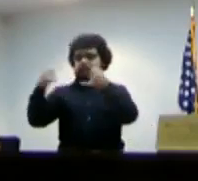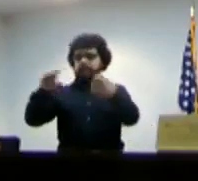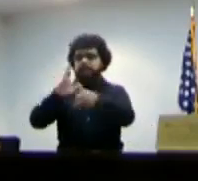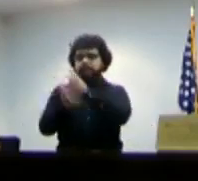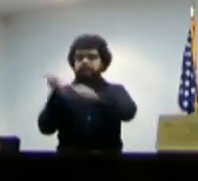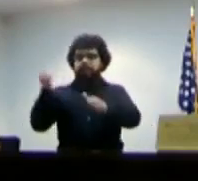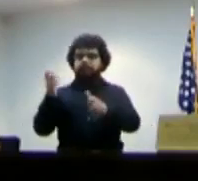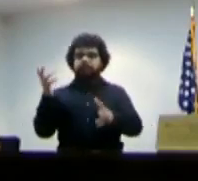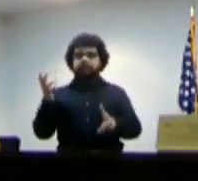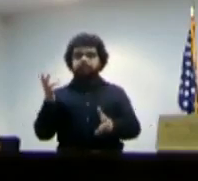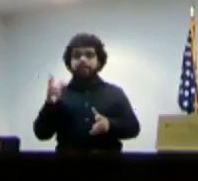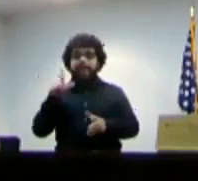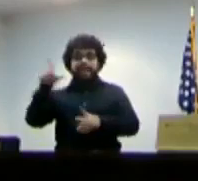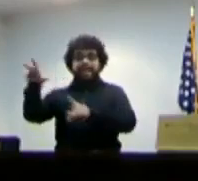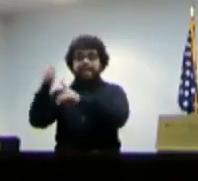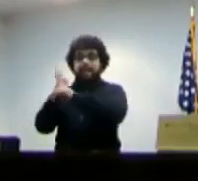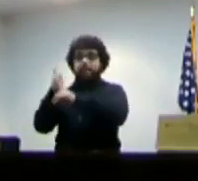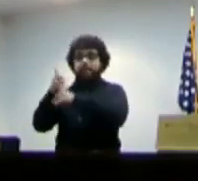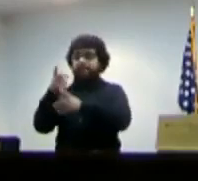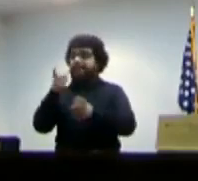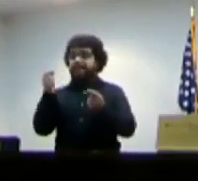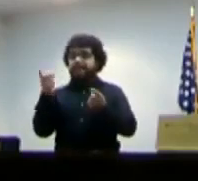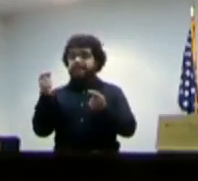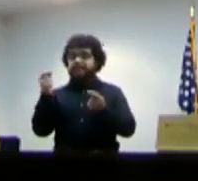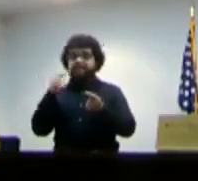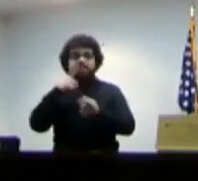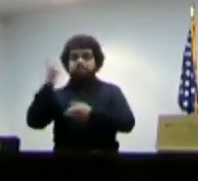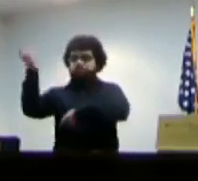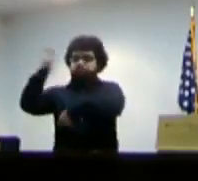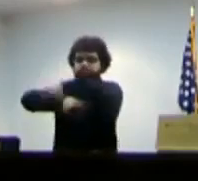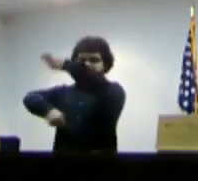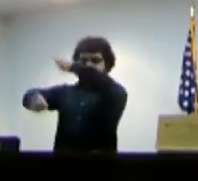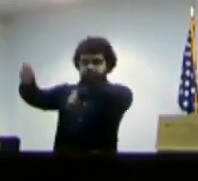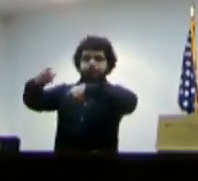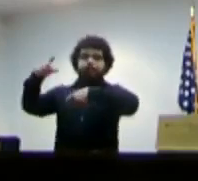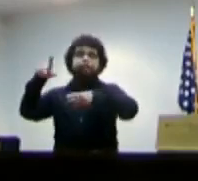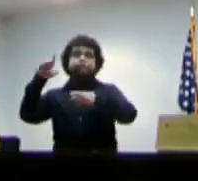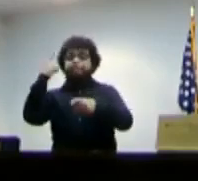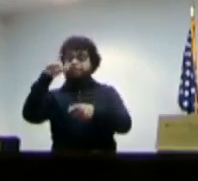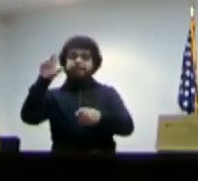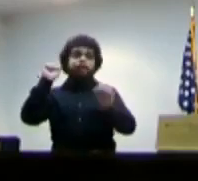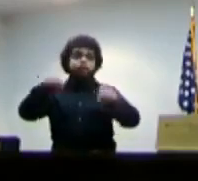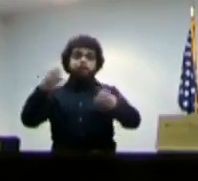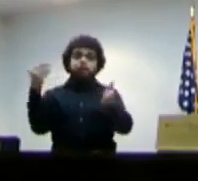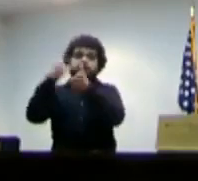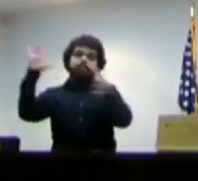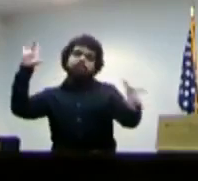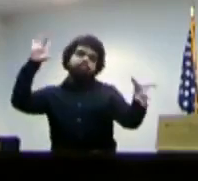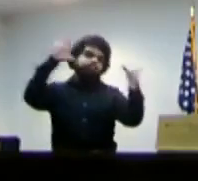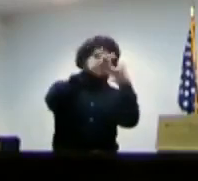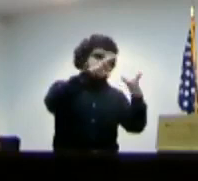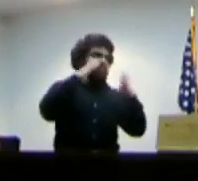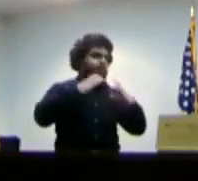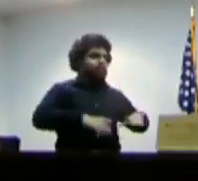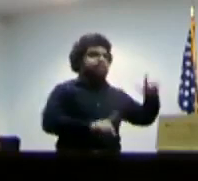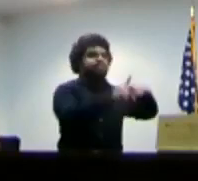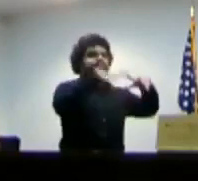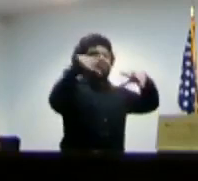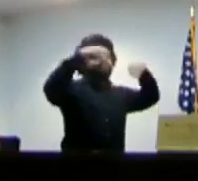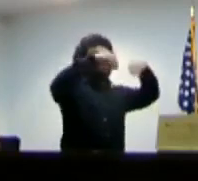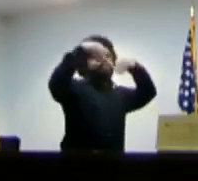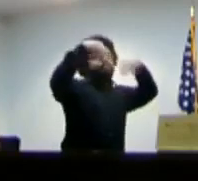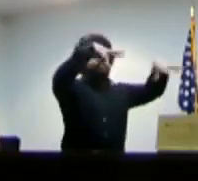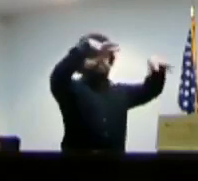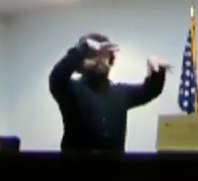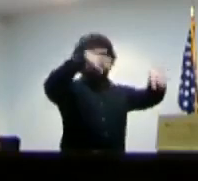muchos clientes y ellas reaccionan a tratar de suplirle esa demanda. Y esa